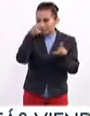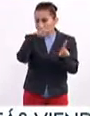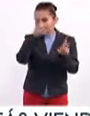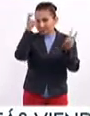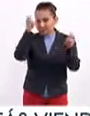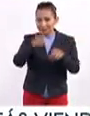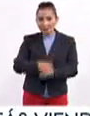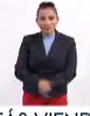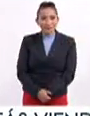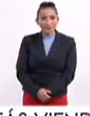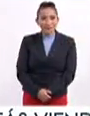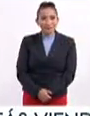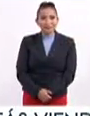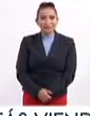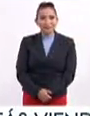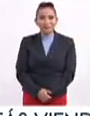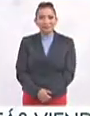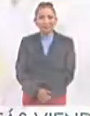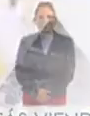de este tema.